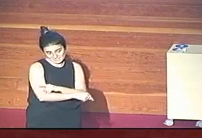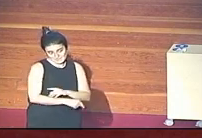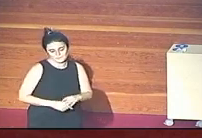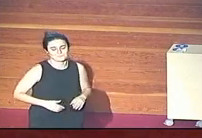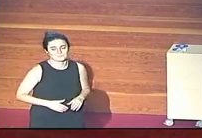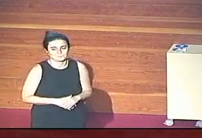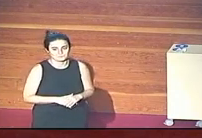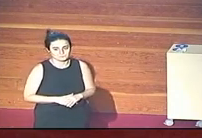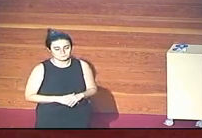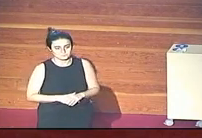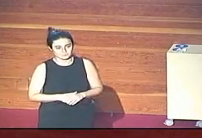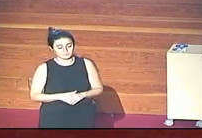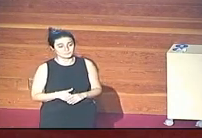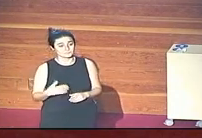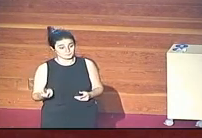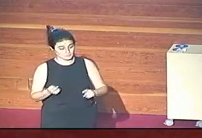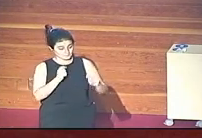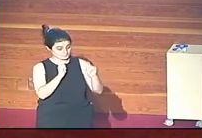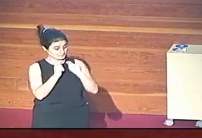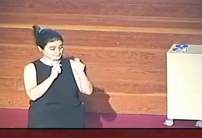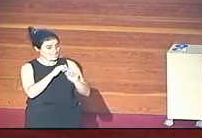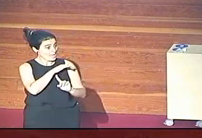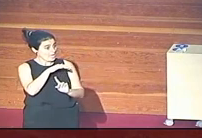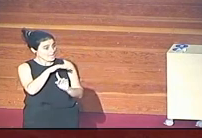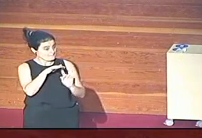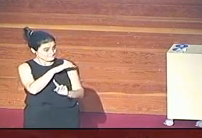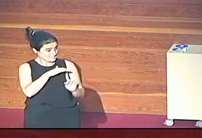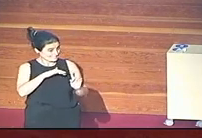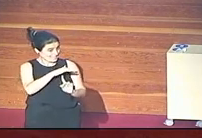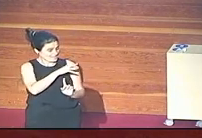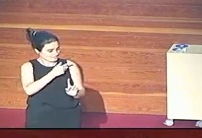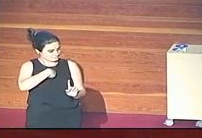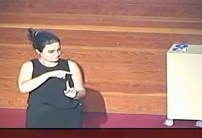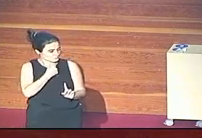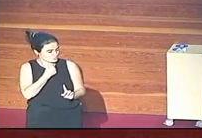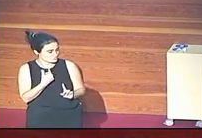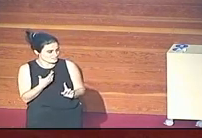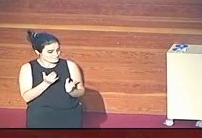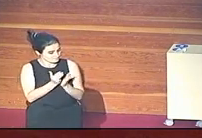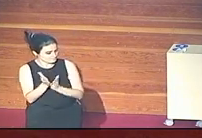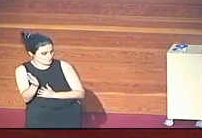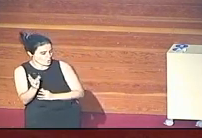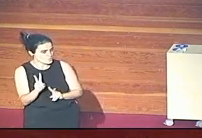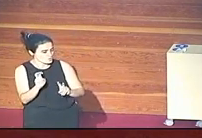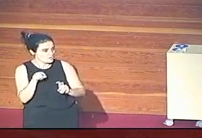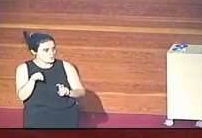por eso desde el periodismo ambiental nos gusta una nueva vertiente que es el periodismo en positivo no